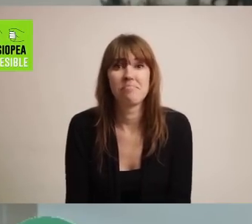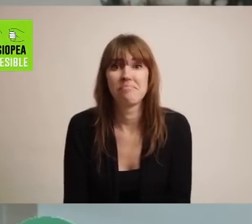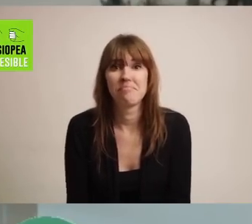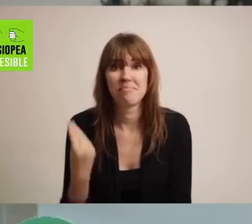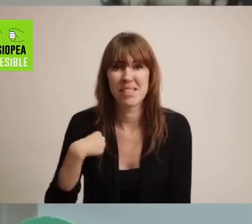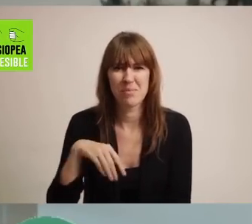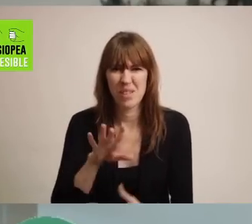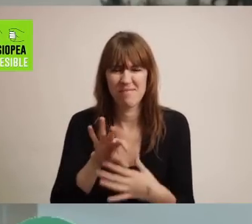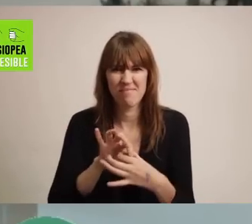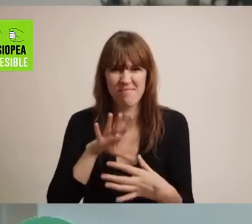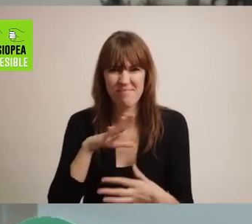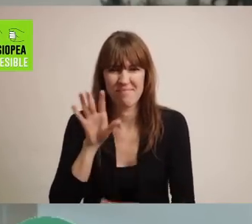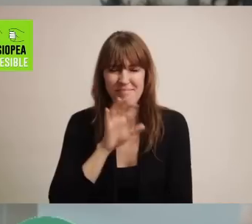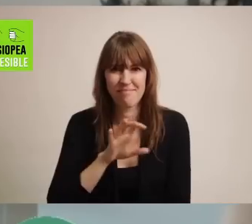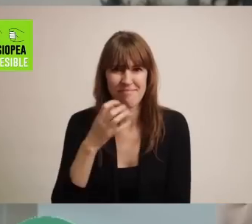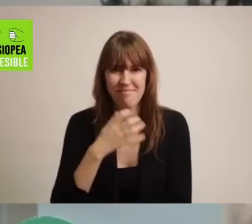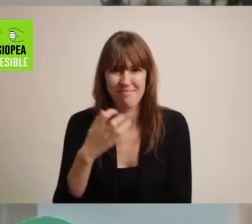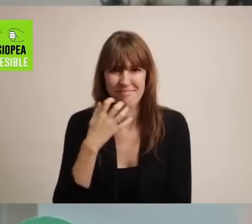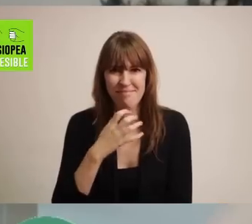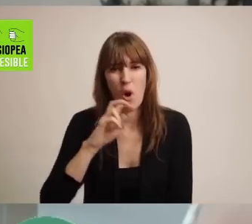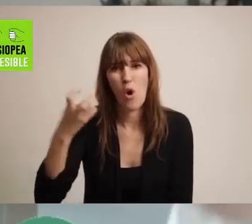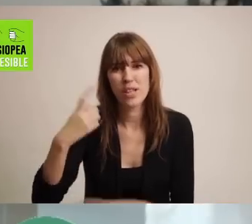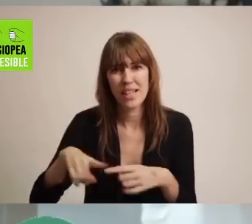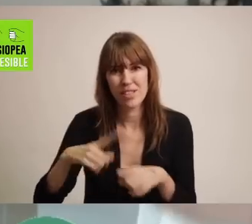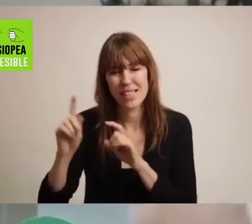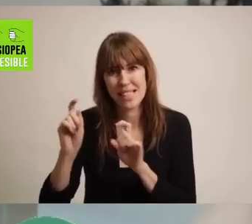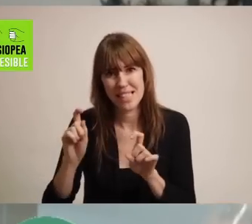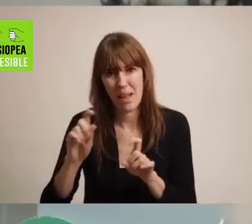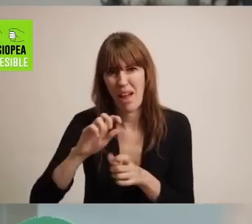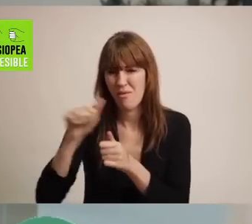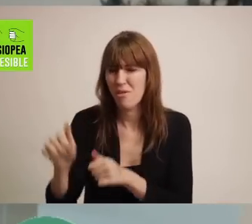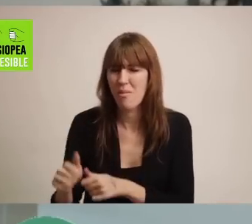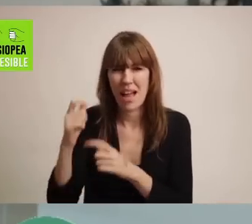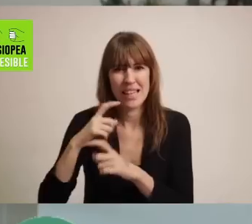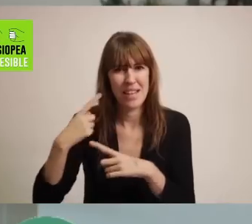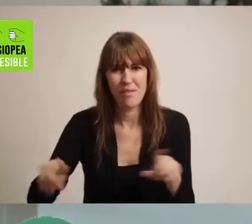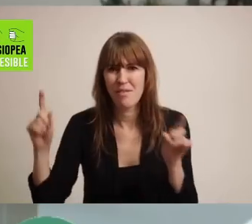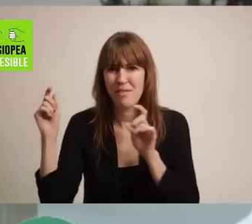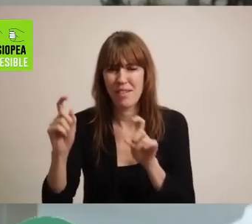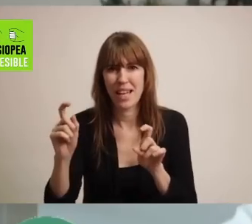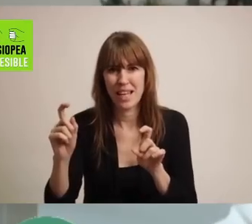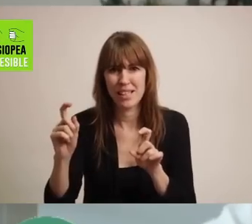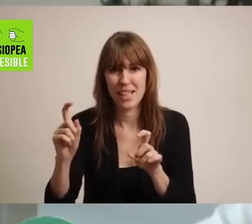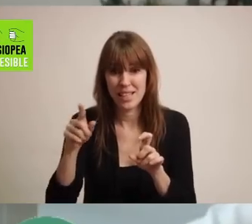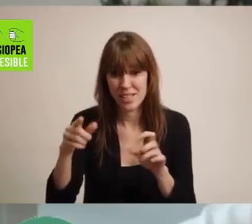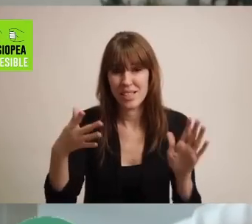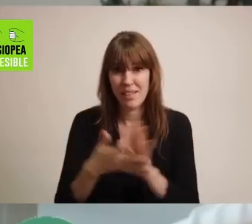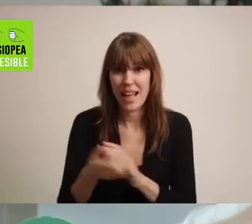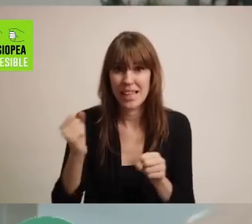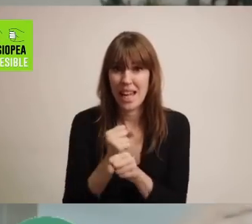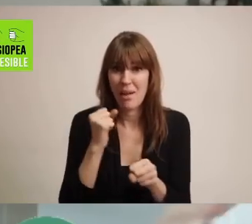no tenía esto sentido. Se enseñaba otra cosa, de otra manera. Como os digo, toda una serie de